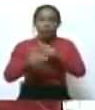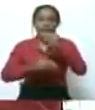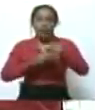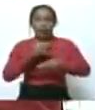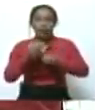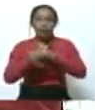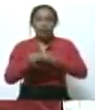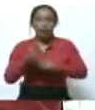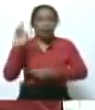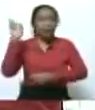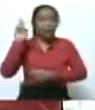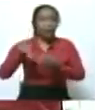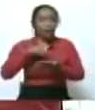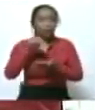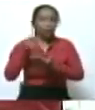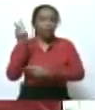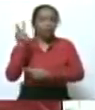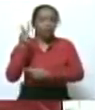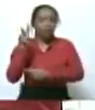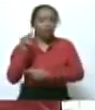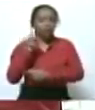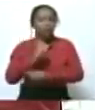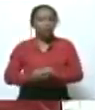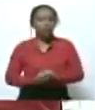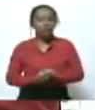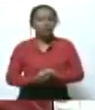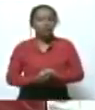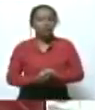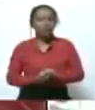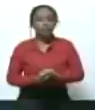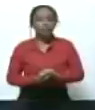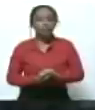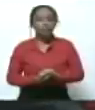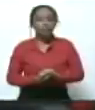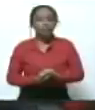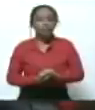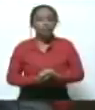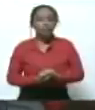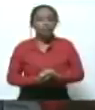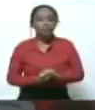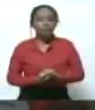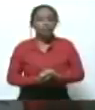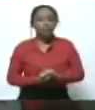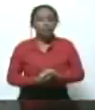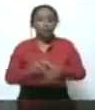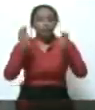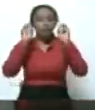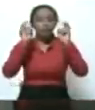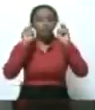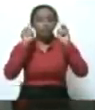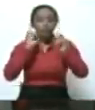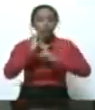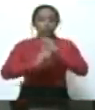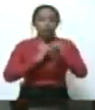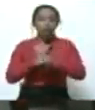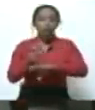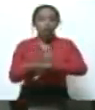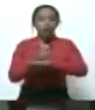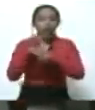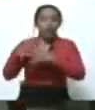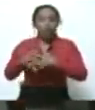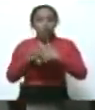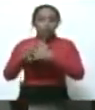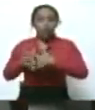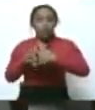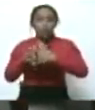por Radio Nacional de Venezuela, Hugo Guanipa. Sí, muy buenas tardes. En materia internacional, el gobierno de Estados Unidos, a